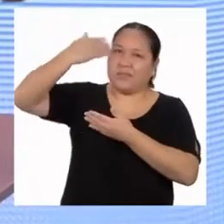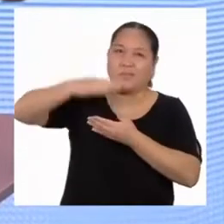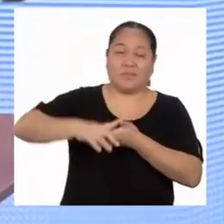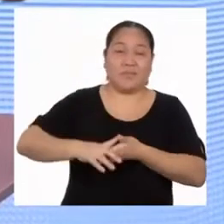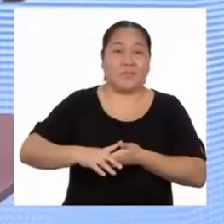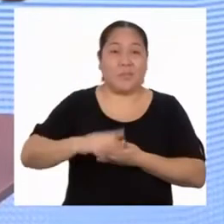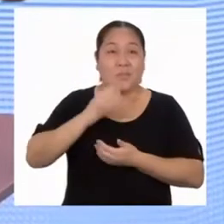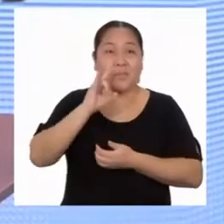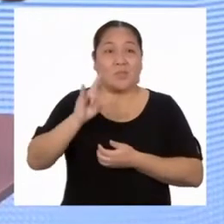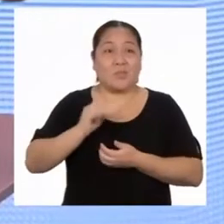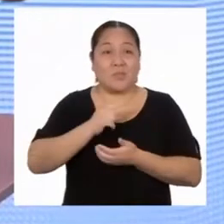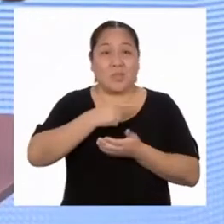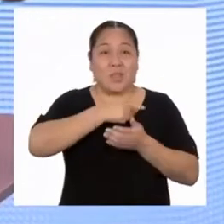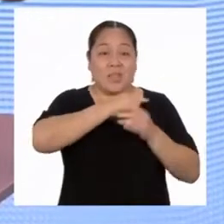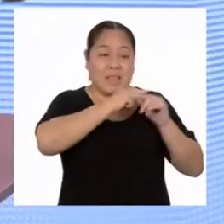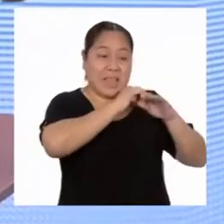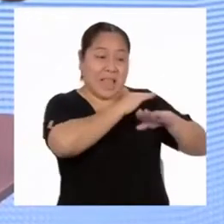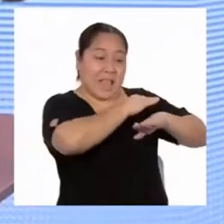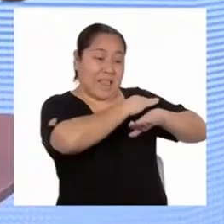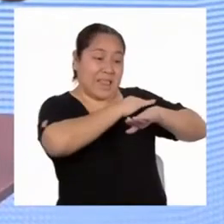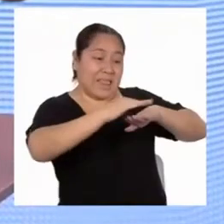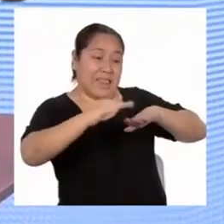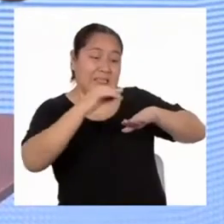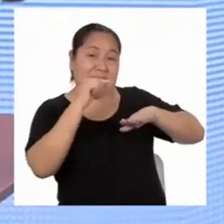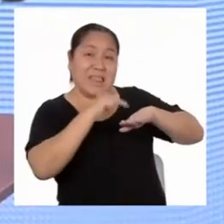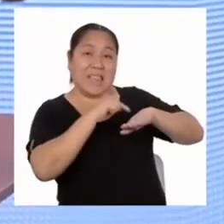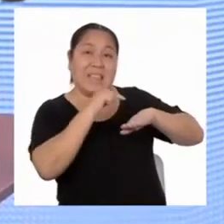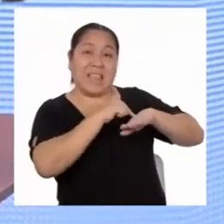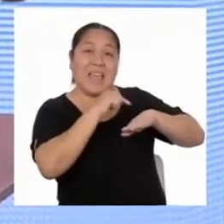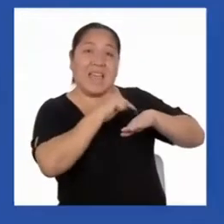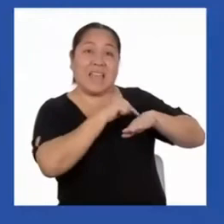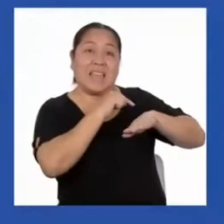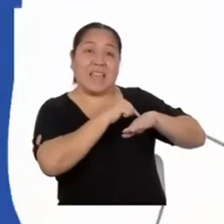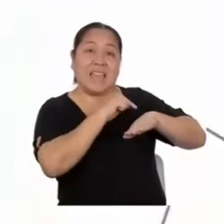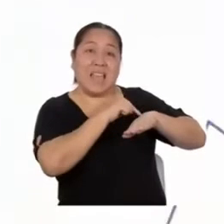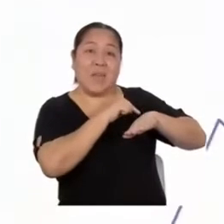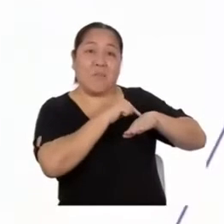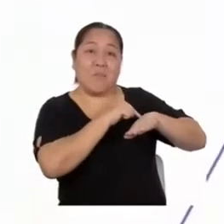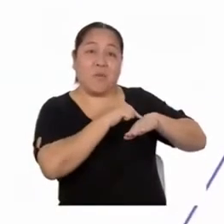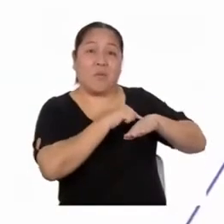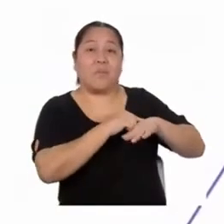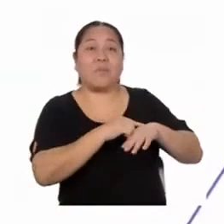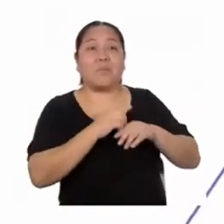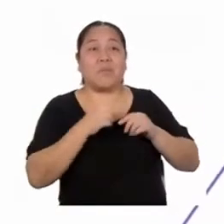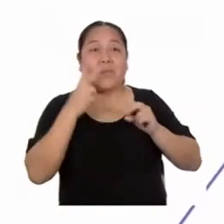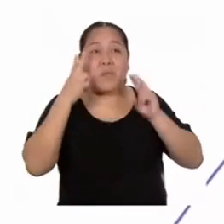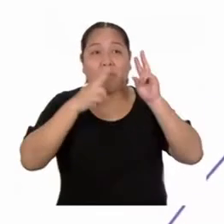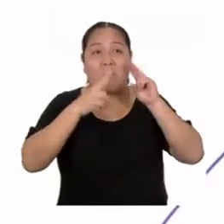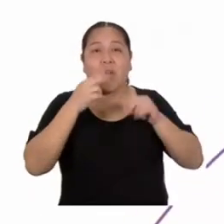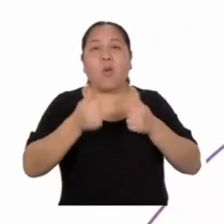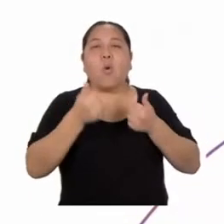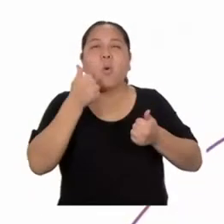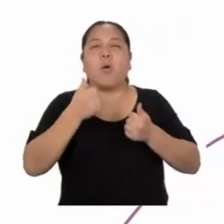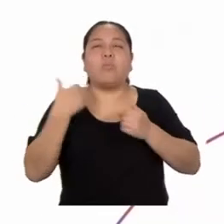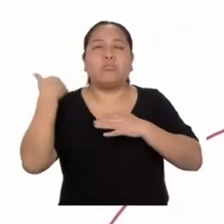utilizar una línea de tiempo que nos va a permitir observar nuestro avance.